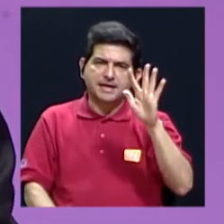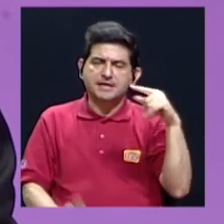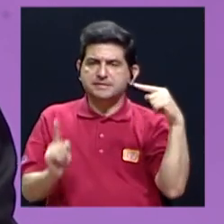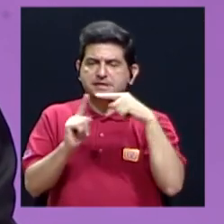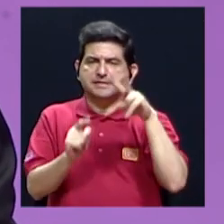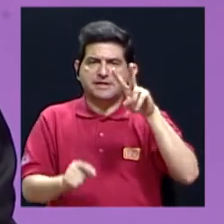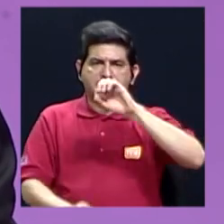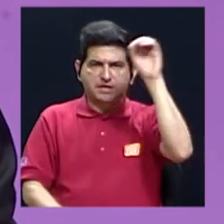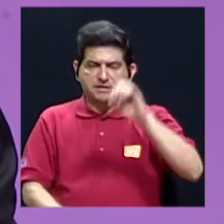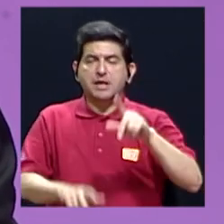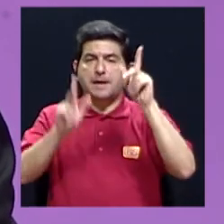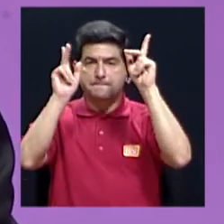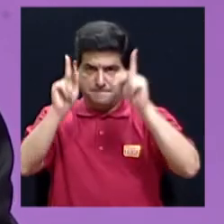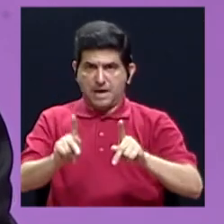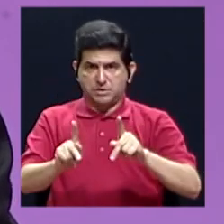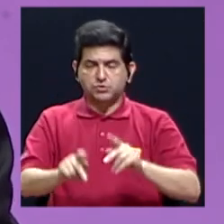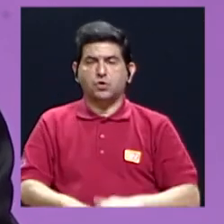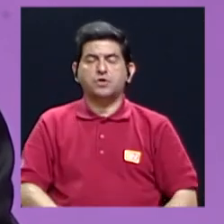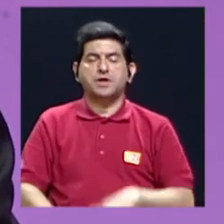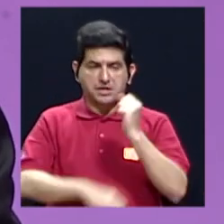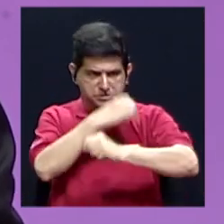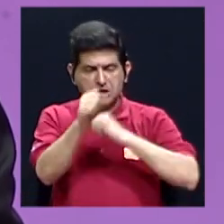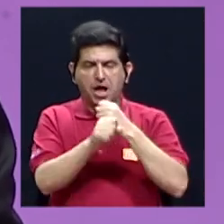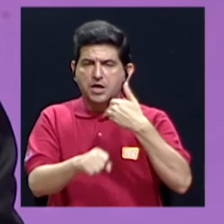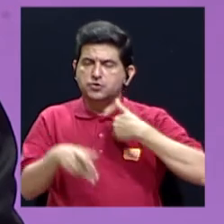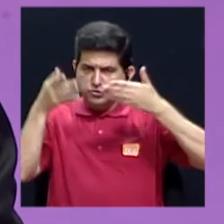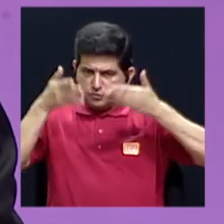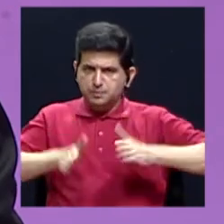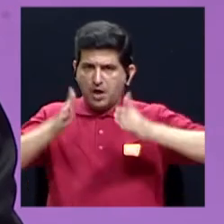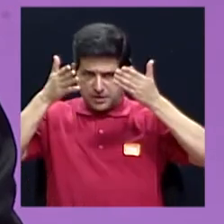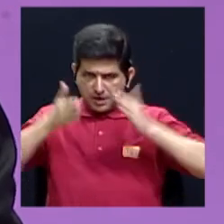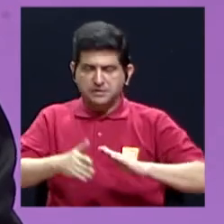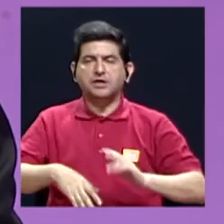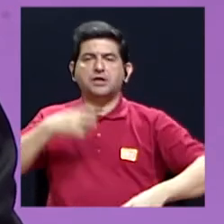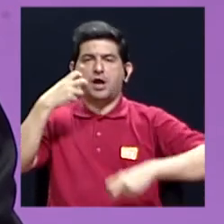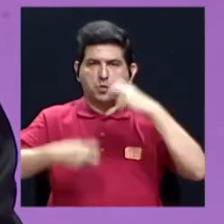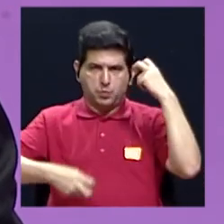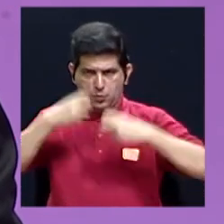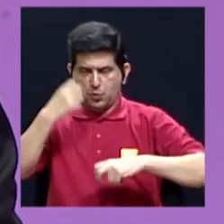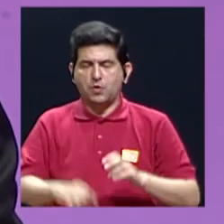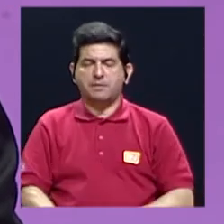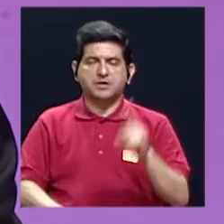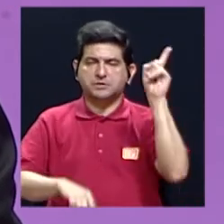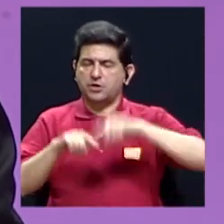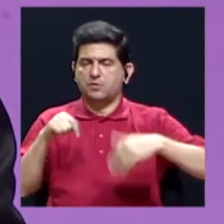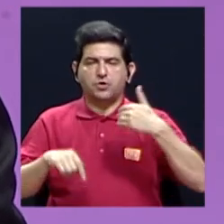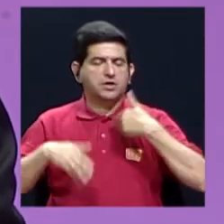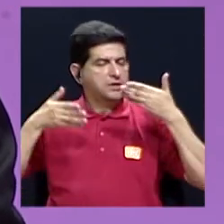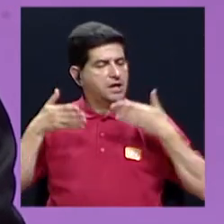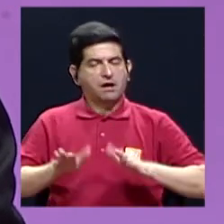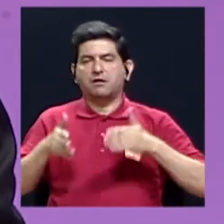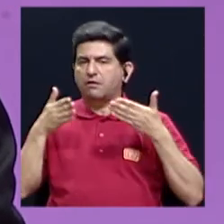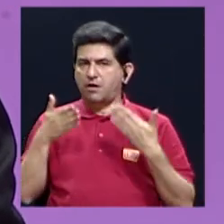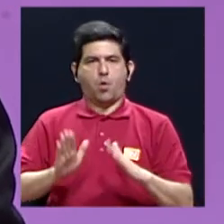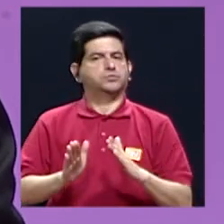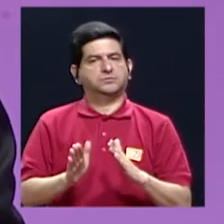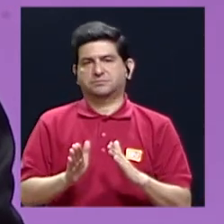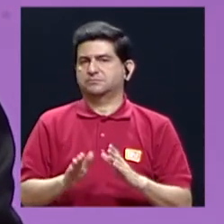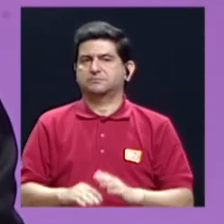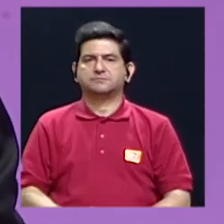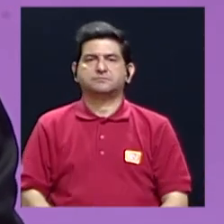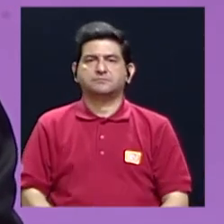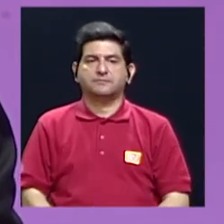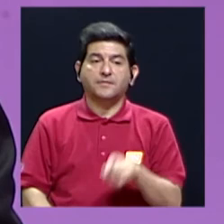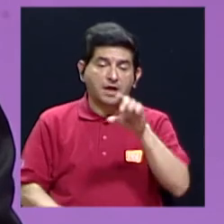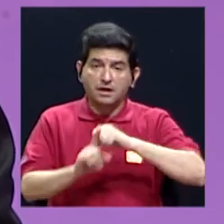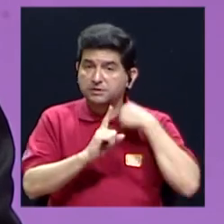y 20% de las personas en edad fértil con problemas de infertilidad. Y